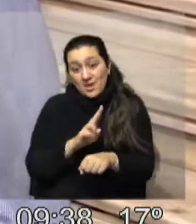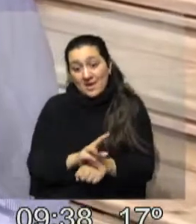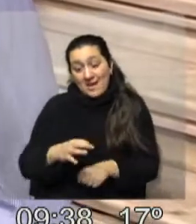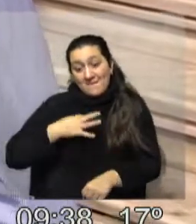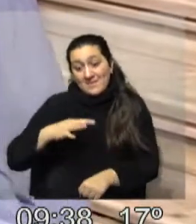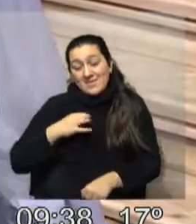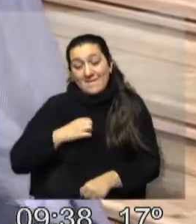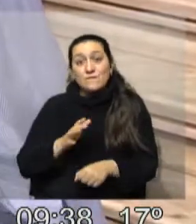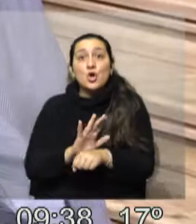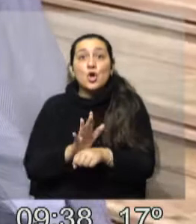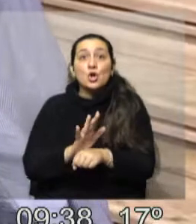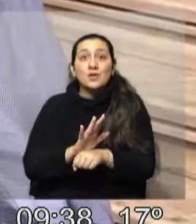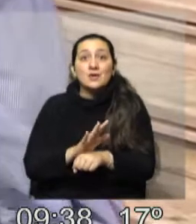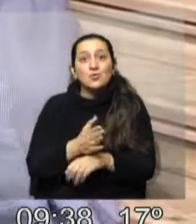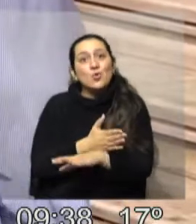afectó mucho